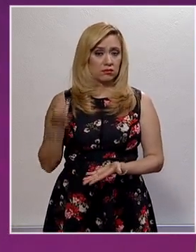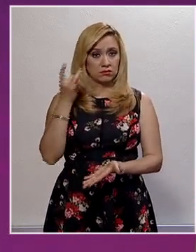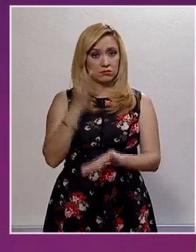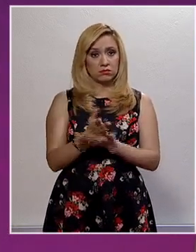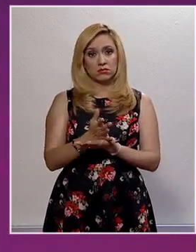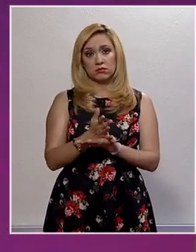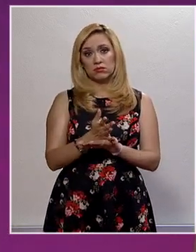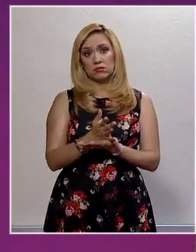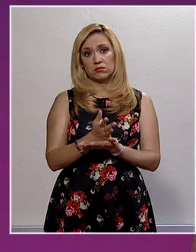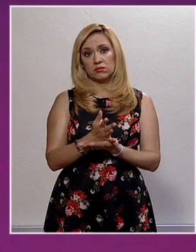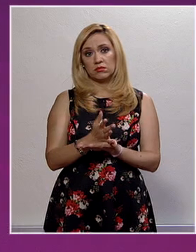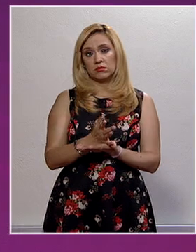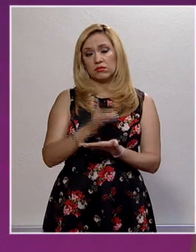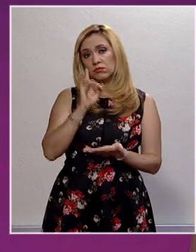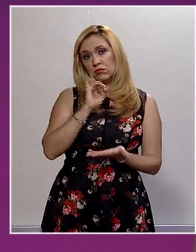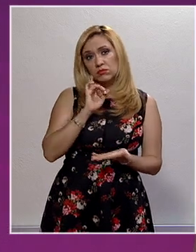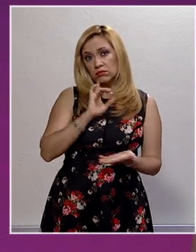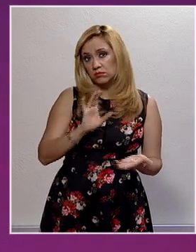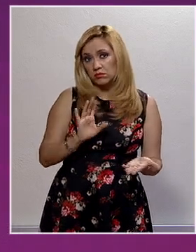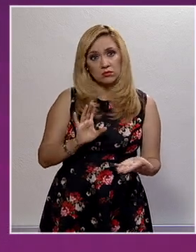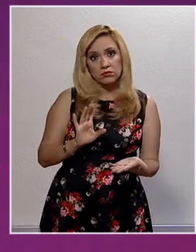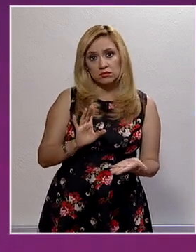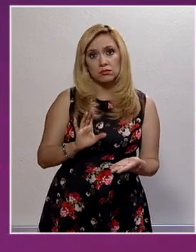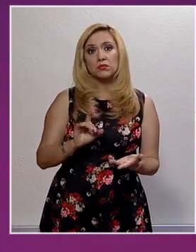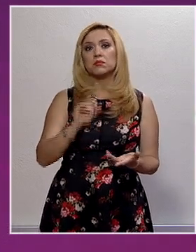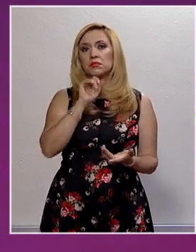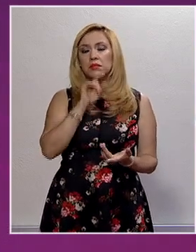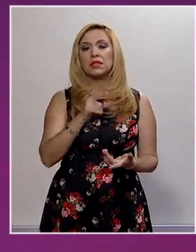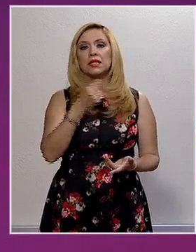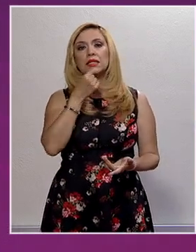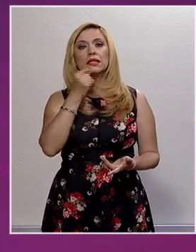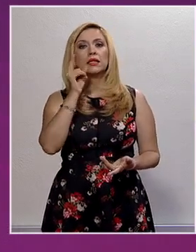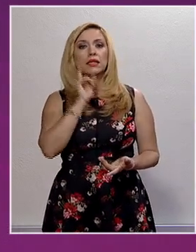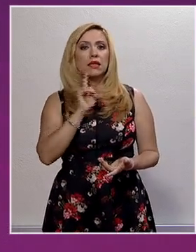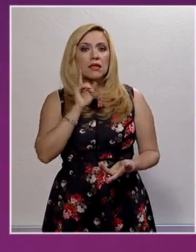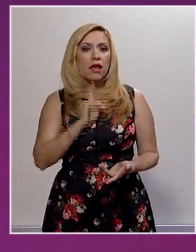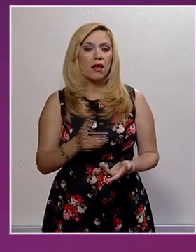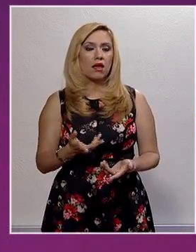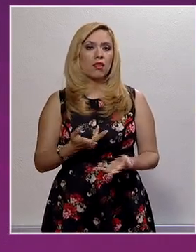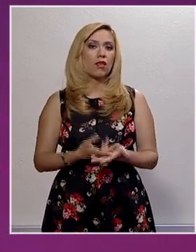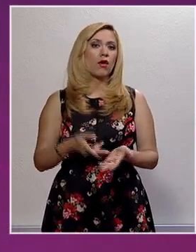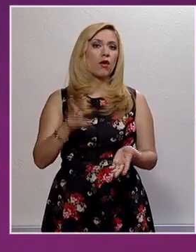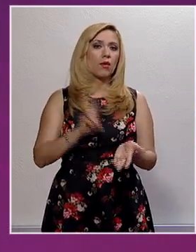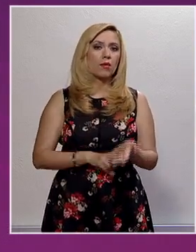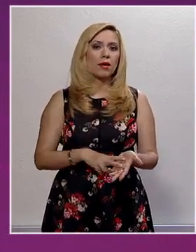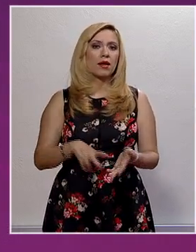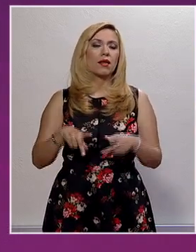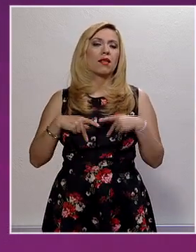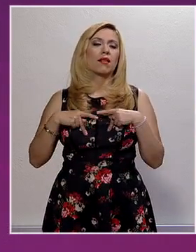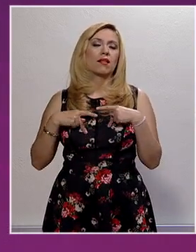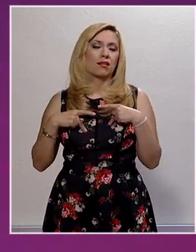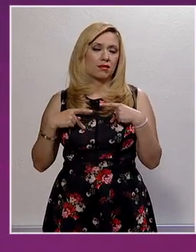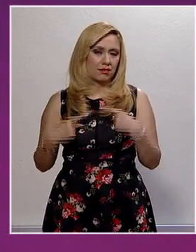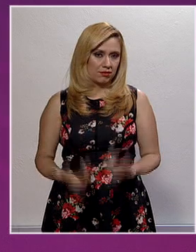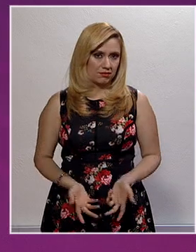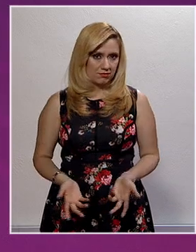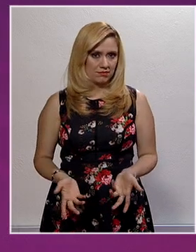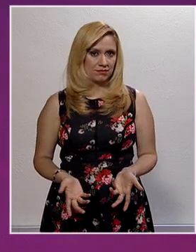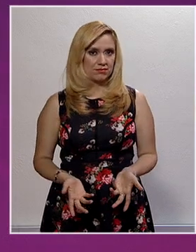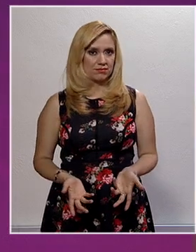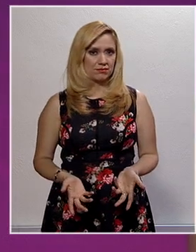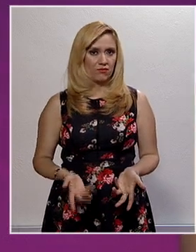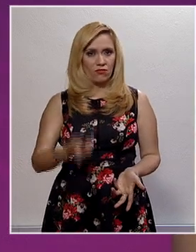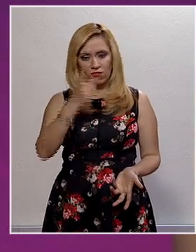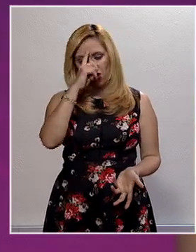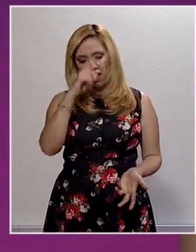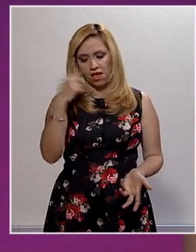ser femeninas, por ser mujeres, sino también por su condición de niña. Y esto, ¿en qué redunda? Pues en que